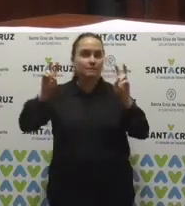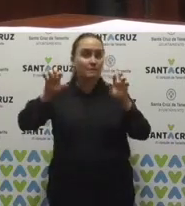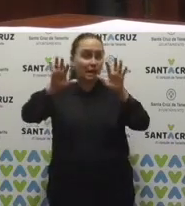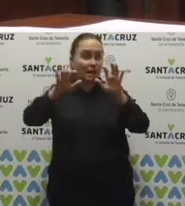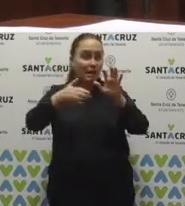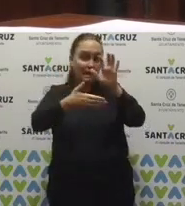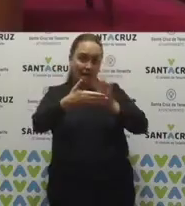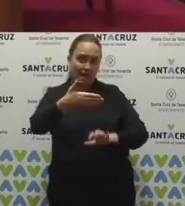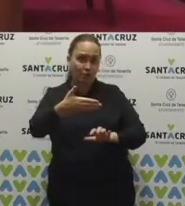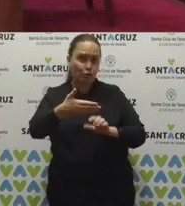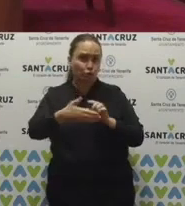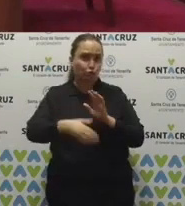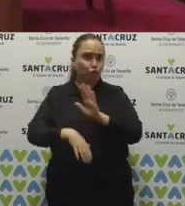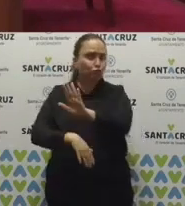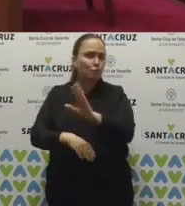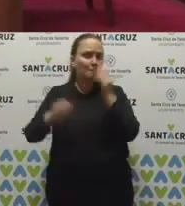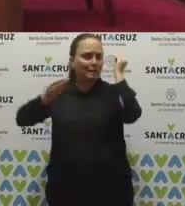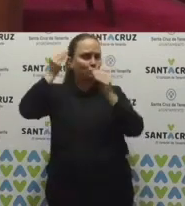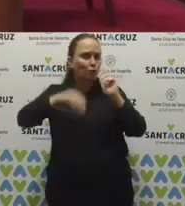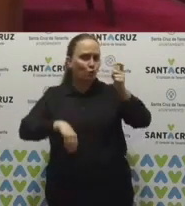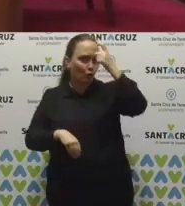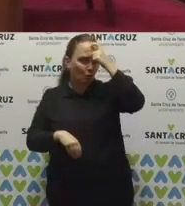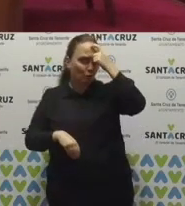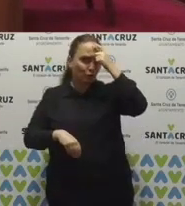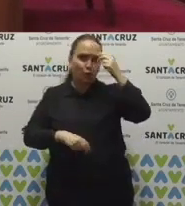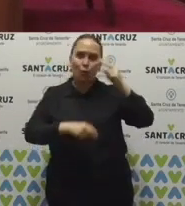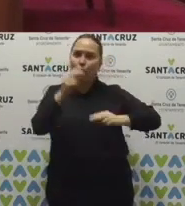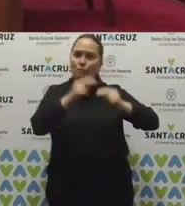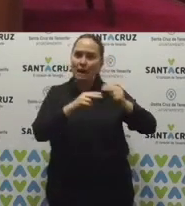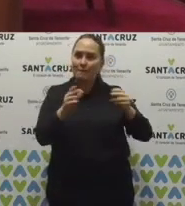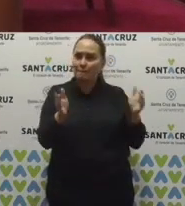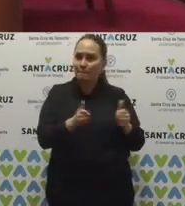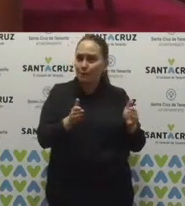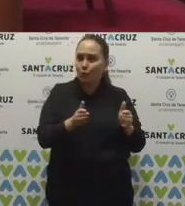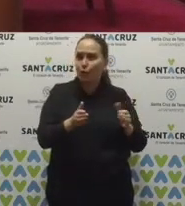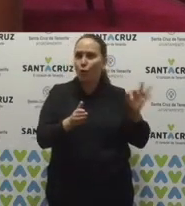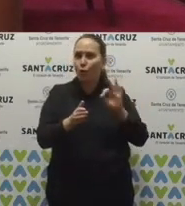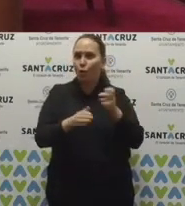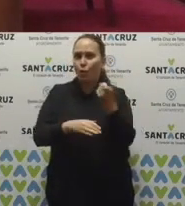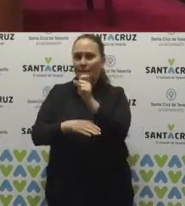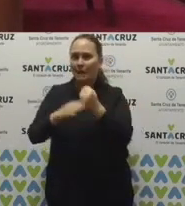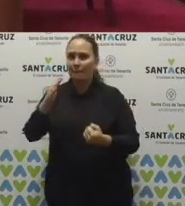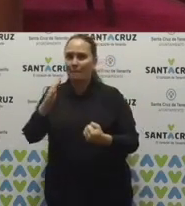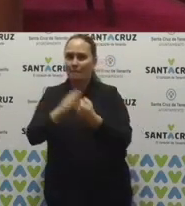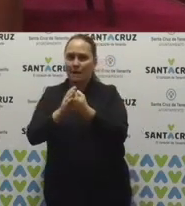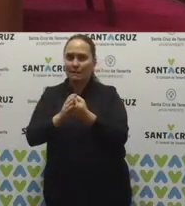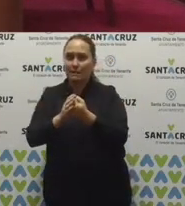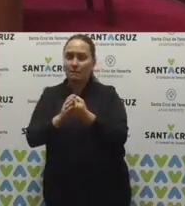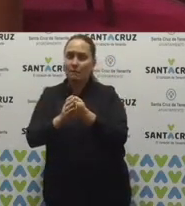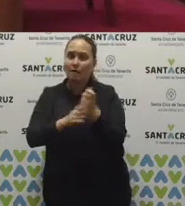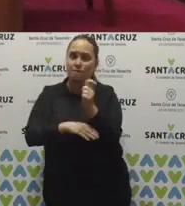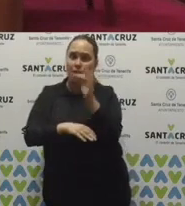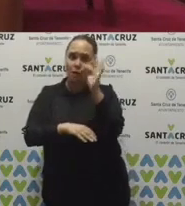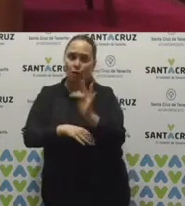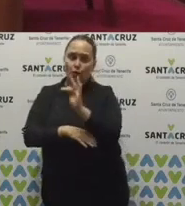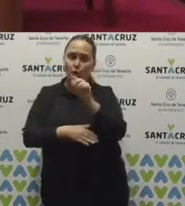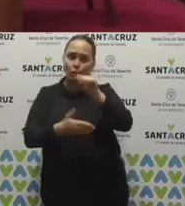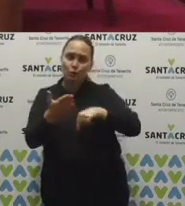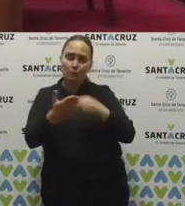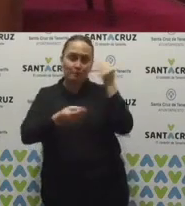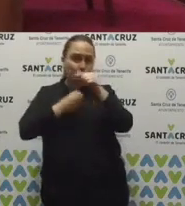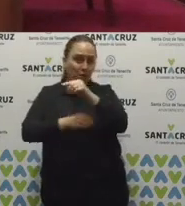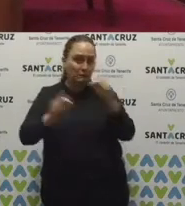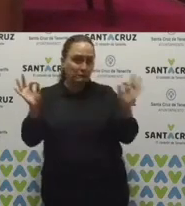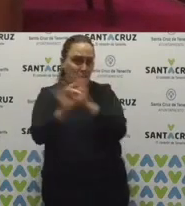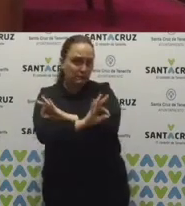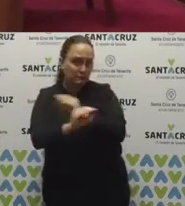deduzco es que confunde usted el concepto de obras menores con la cuantía máxima que pueda extender el valor estimado del contrato que